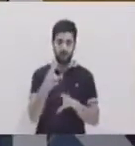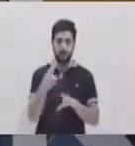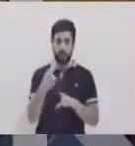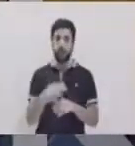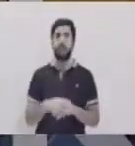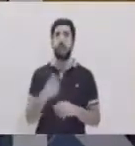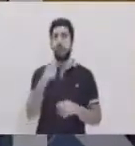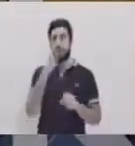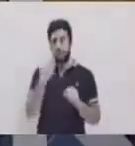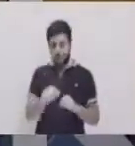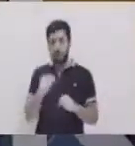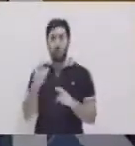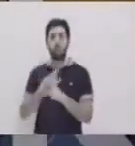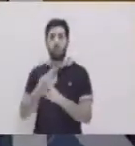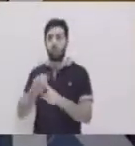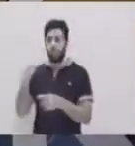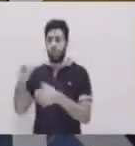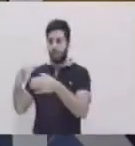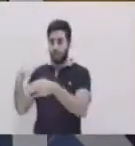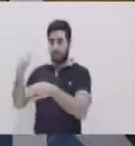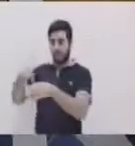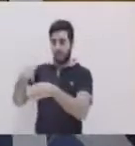no tenemos témpera podemos utilizar